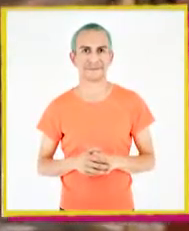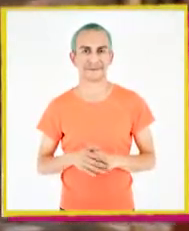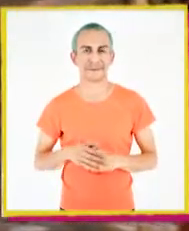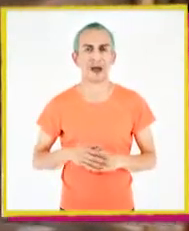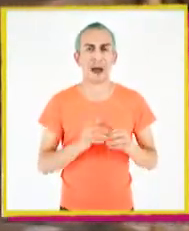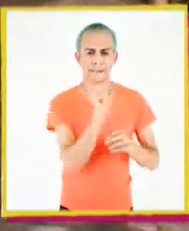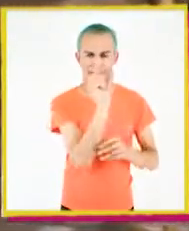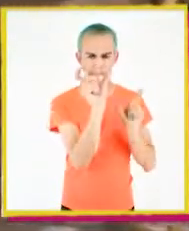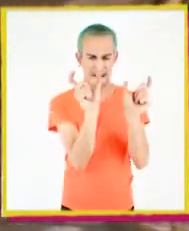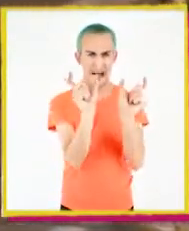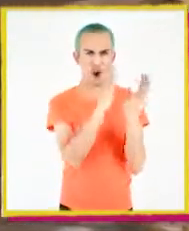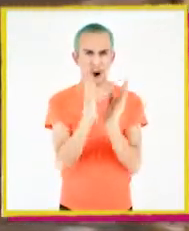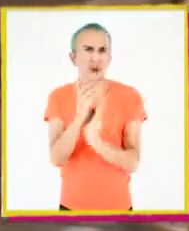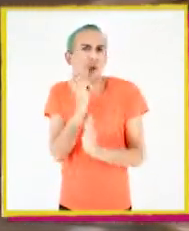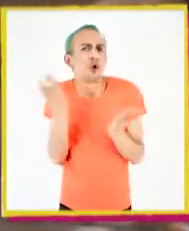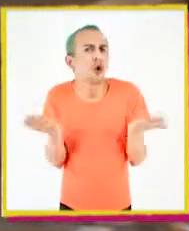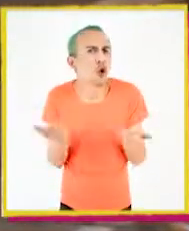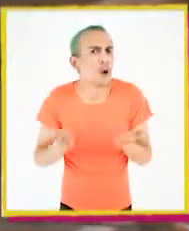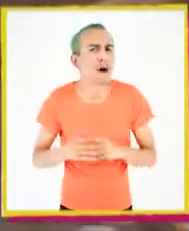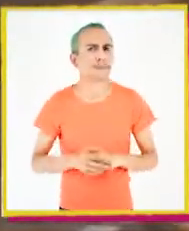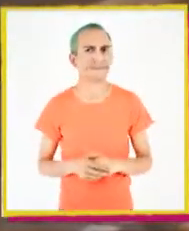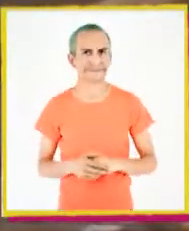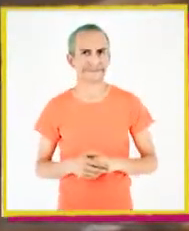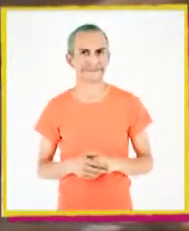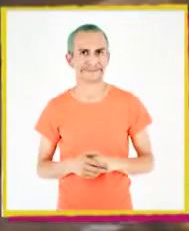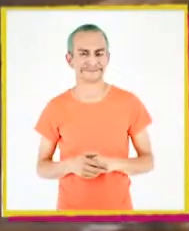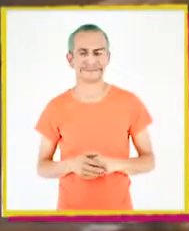¿Cómo están ordenadas las palabras en esta enciclopedia?